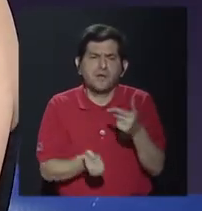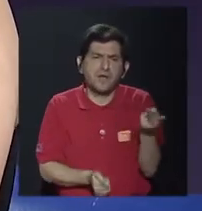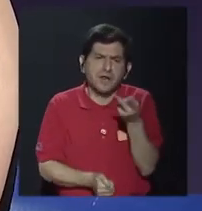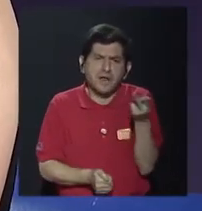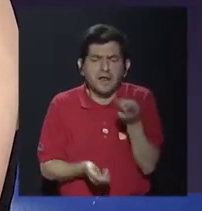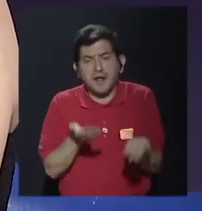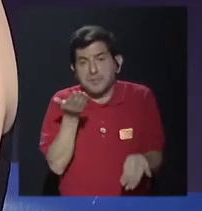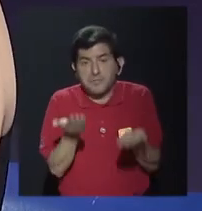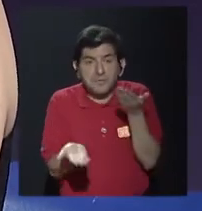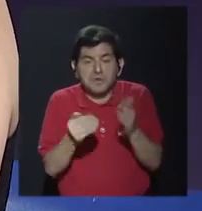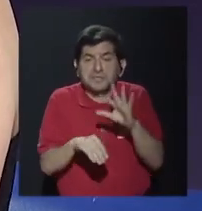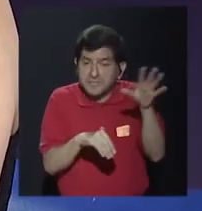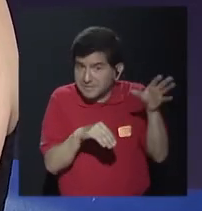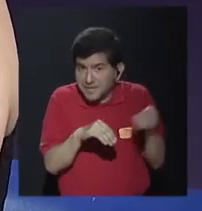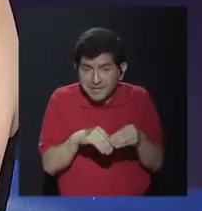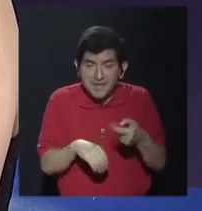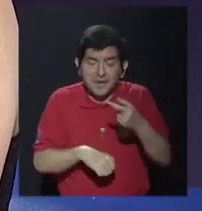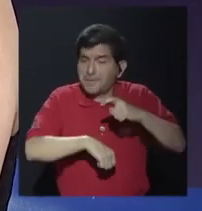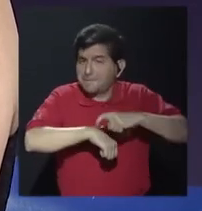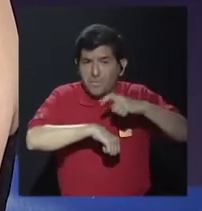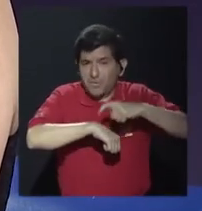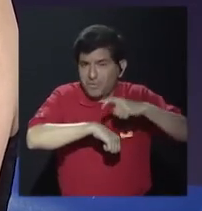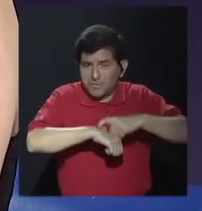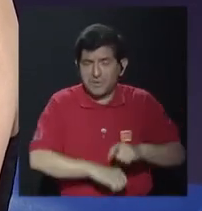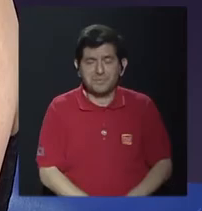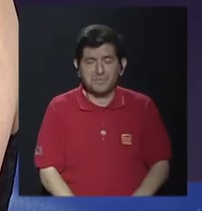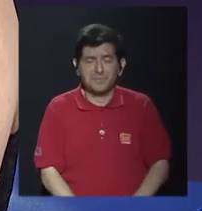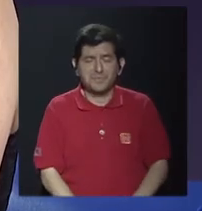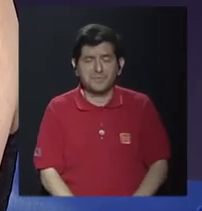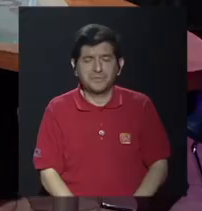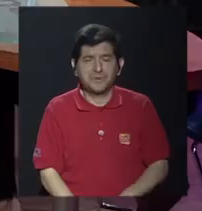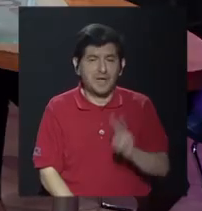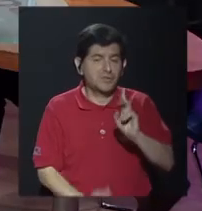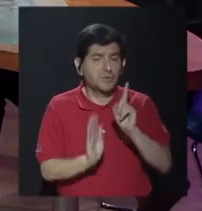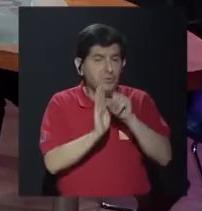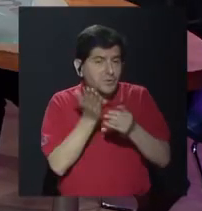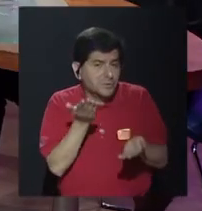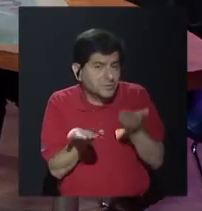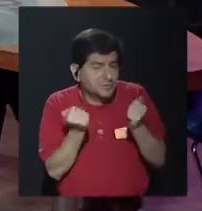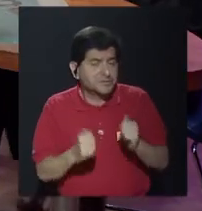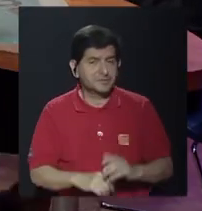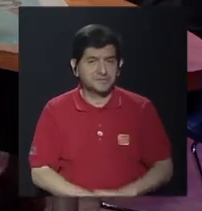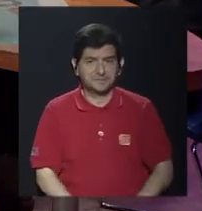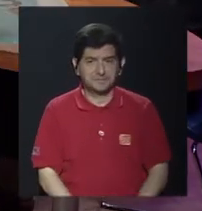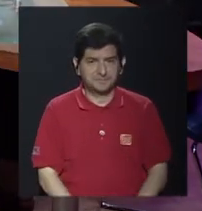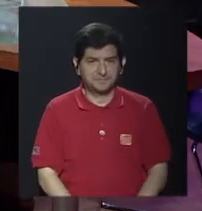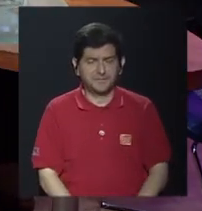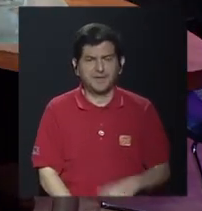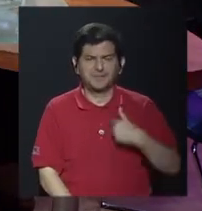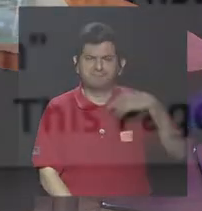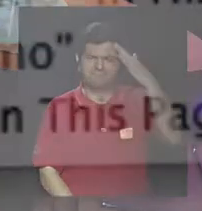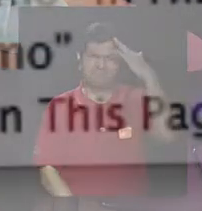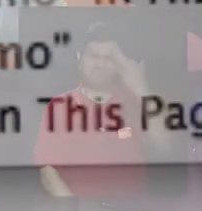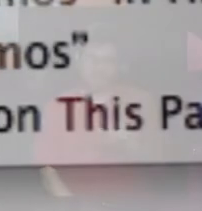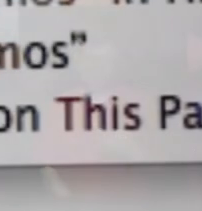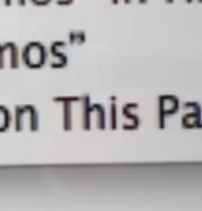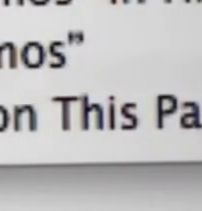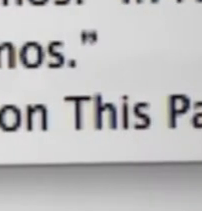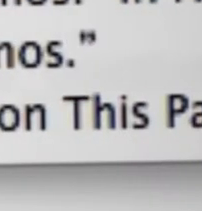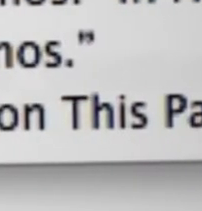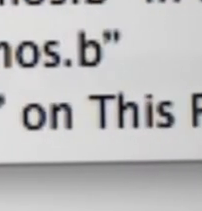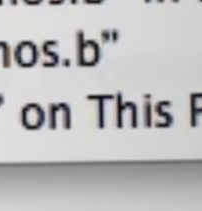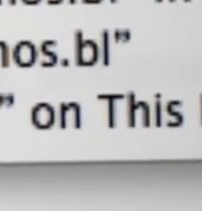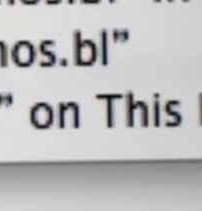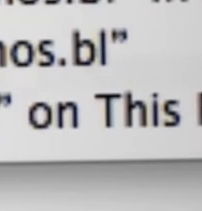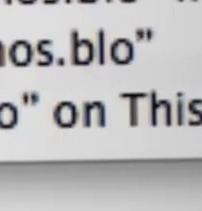ustedes como agregar en breve, en los par de minutos que nos quedan? Pues yo creo que ha sido un